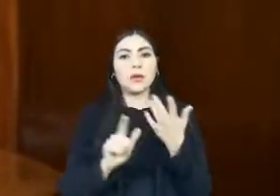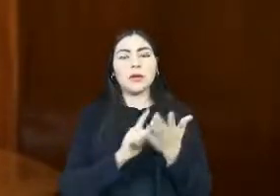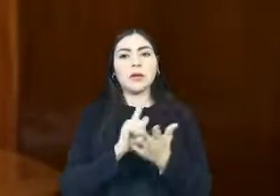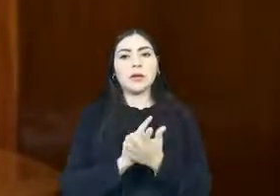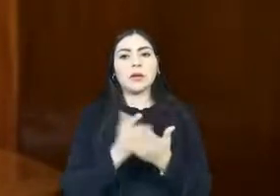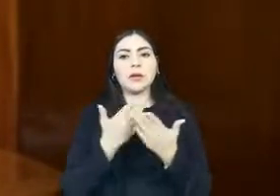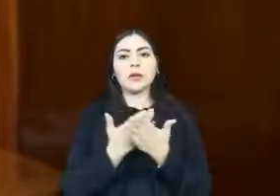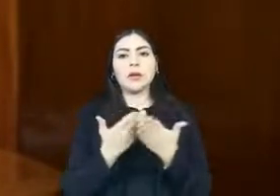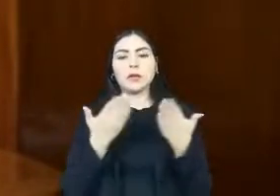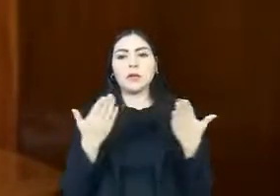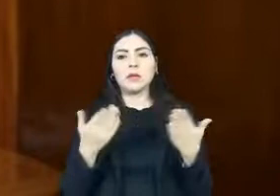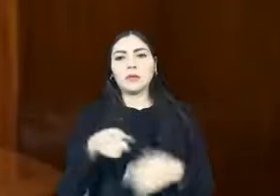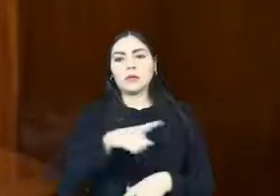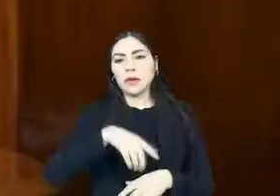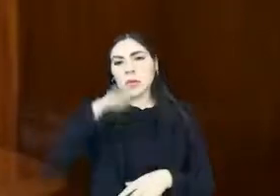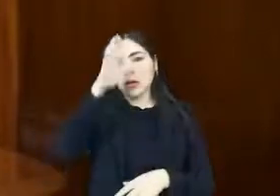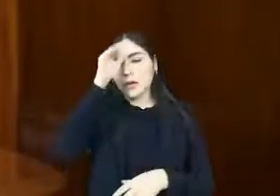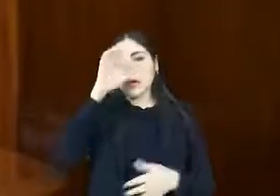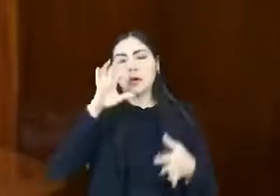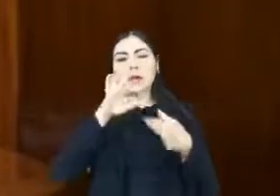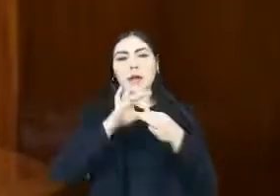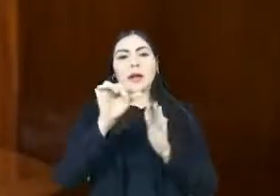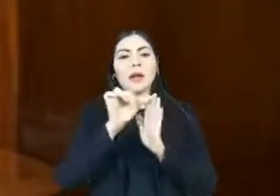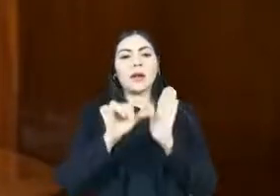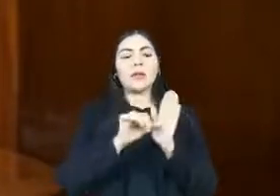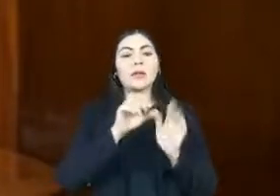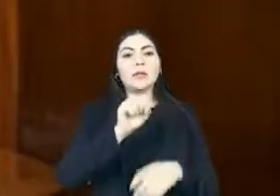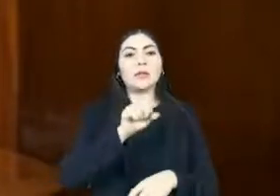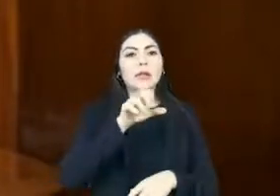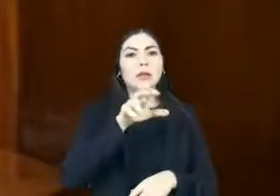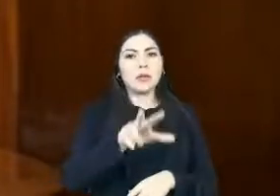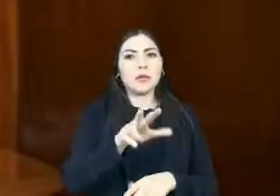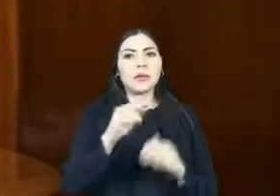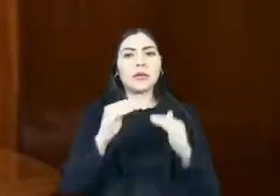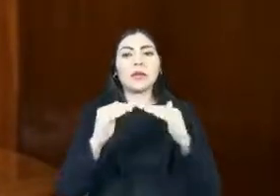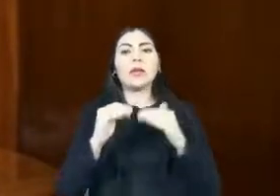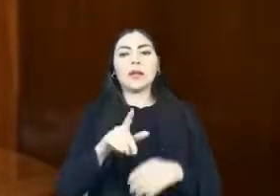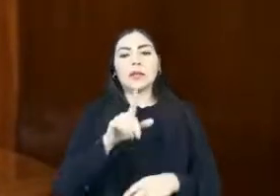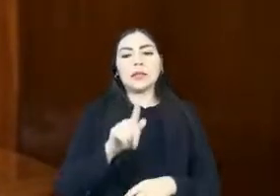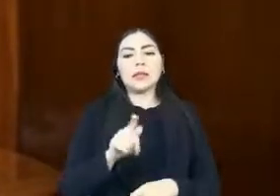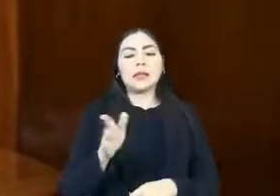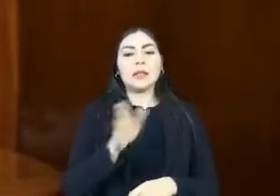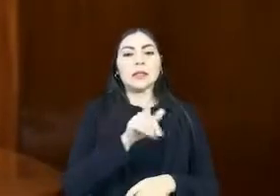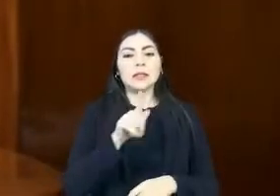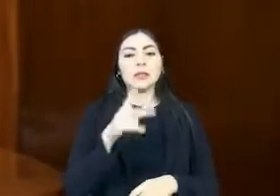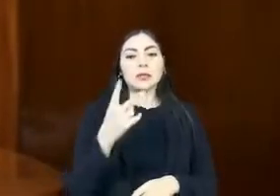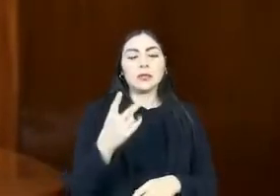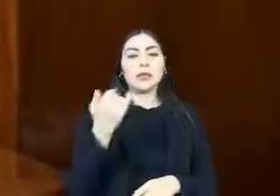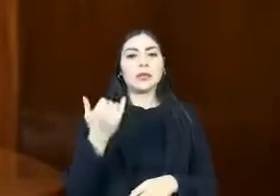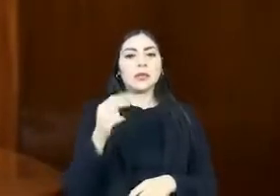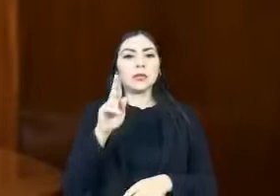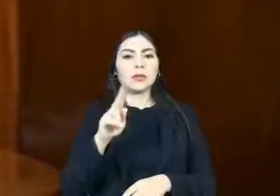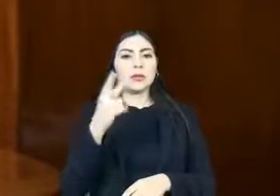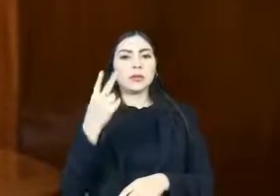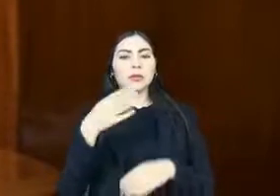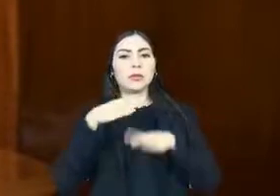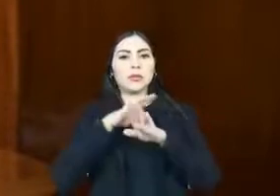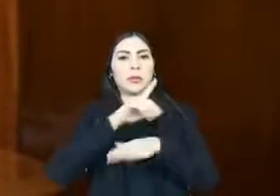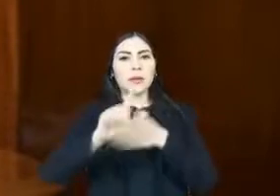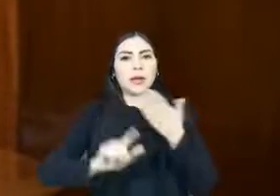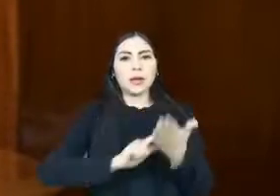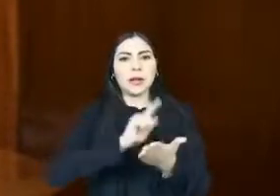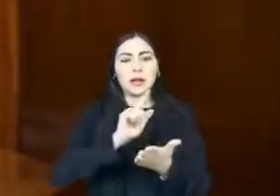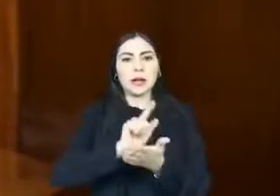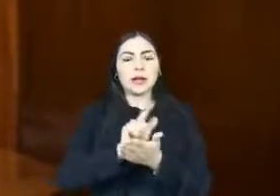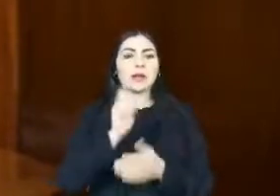permitimos con fundamento en lo previsto en los artículos 68 70 72 y 82 de la Ley Orgánica del poder